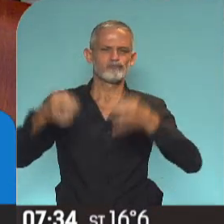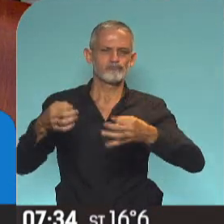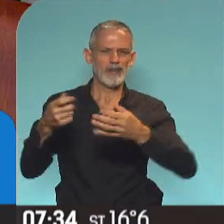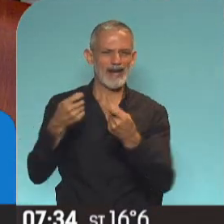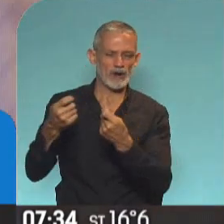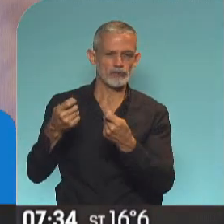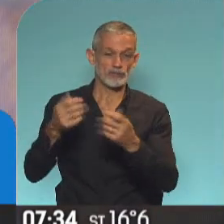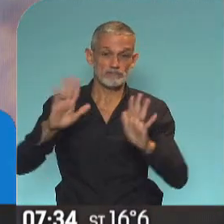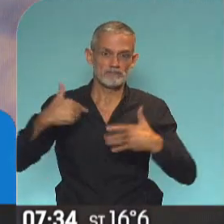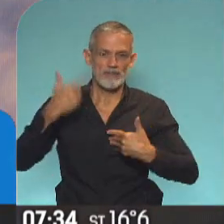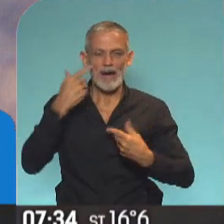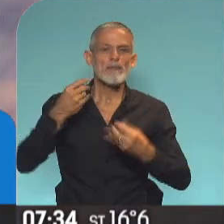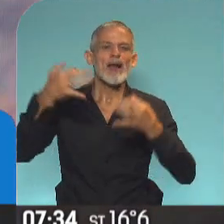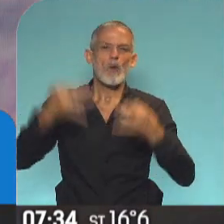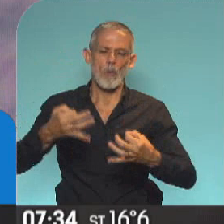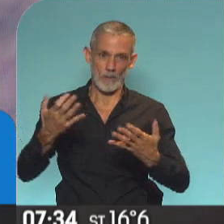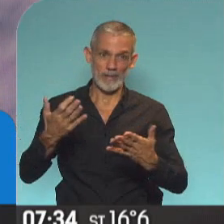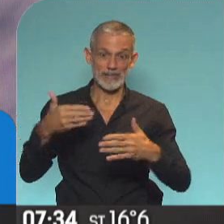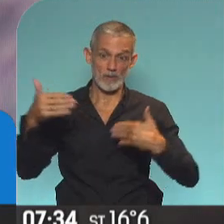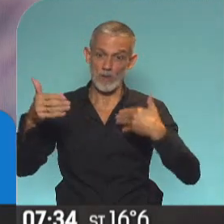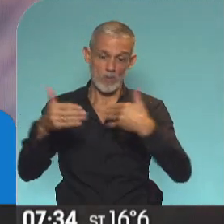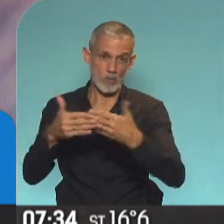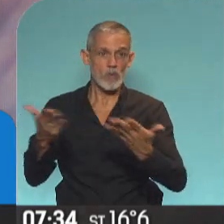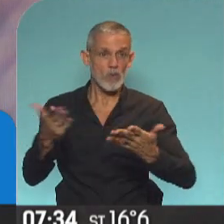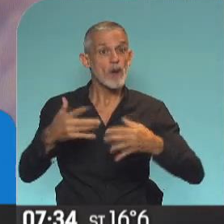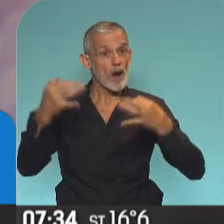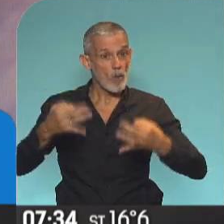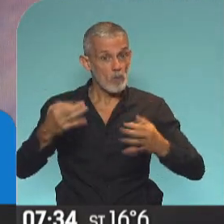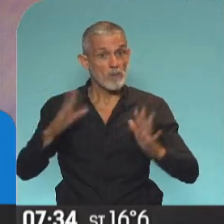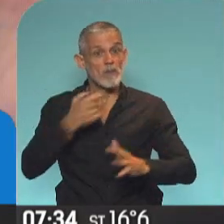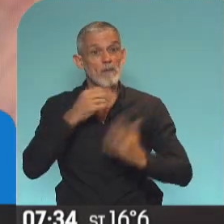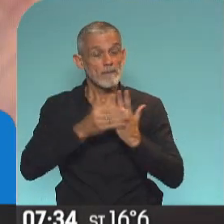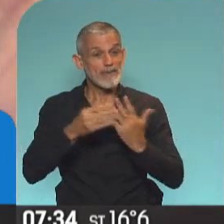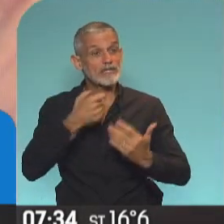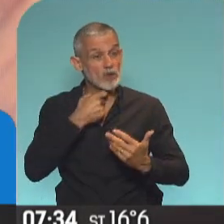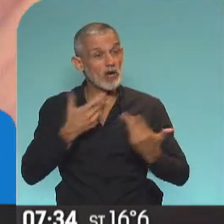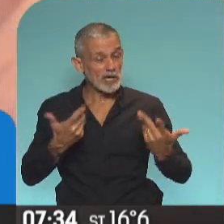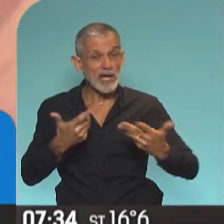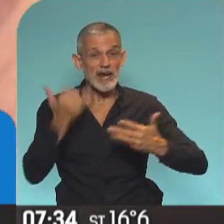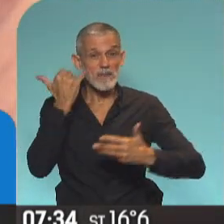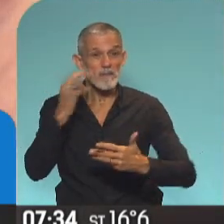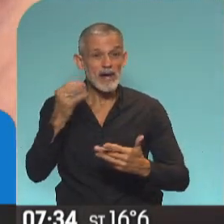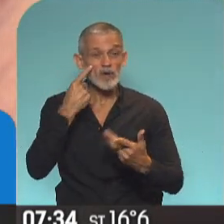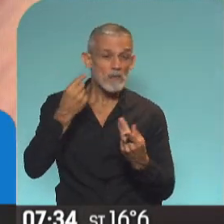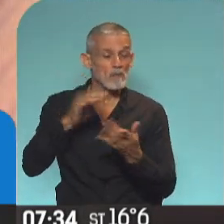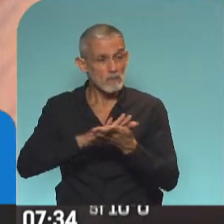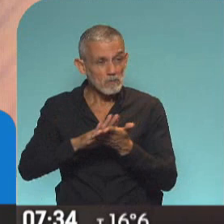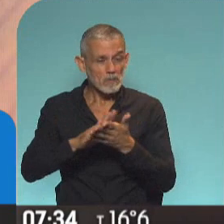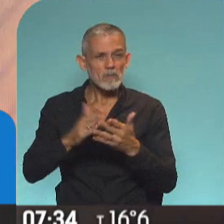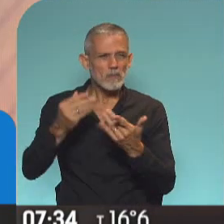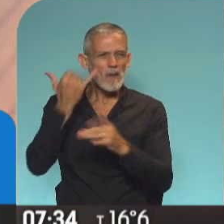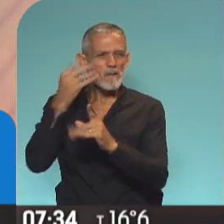posible para cumplir. Bien. Así que lo que dijo es: le vamos a cumplir el deseo a Guzmán, este deseo de intentar acordar antes